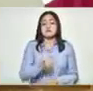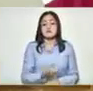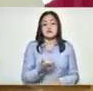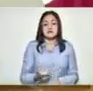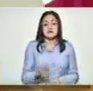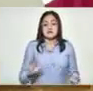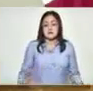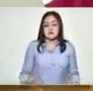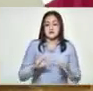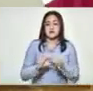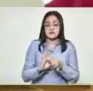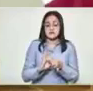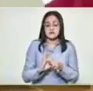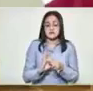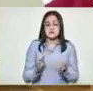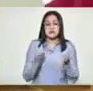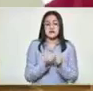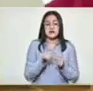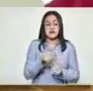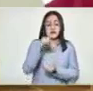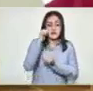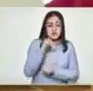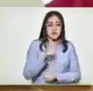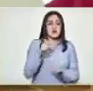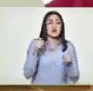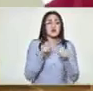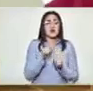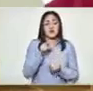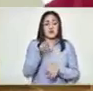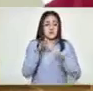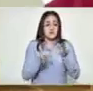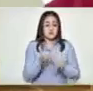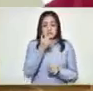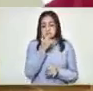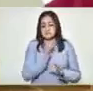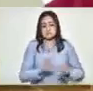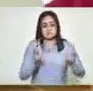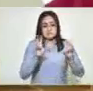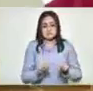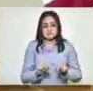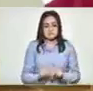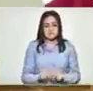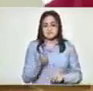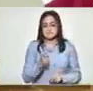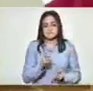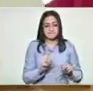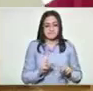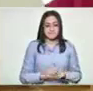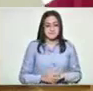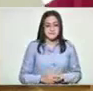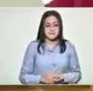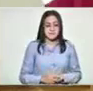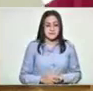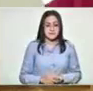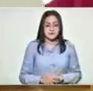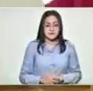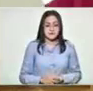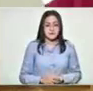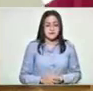la vinculación de las autoridades con la delincuencia. Eso no. Eso